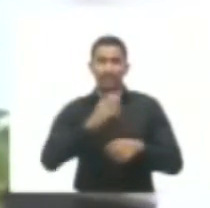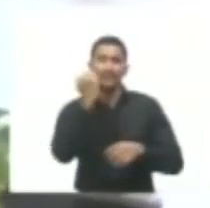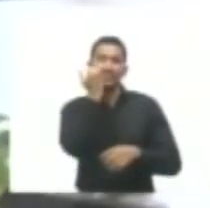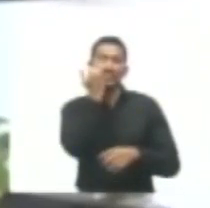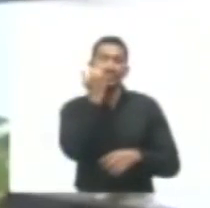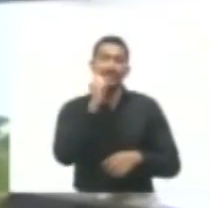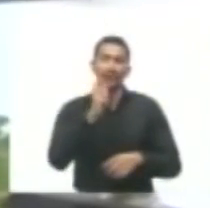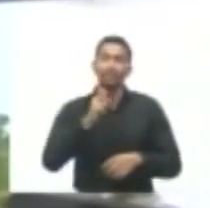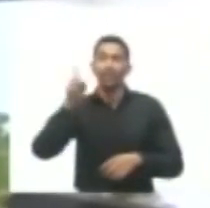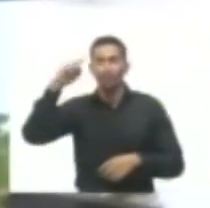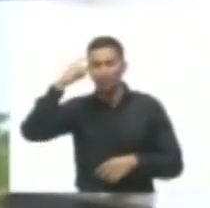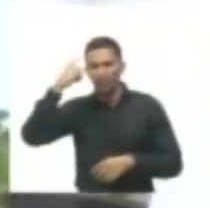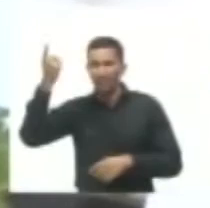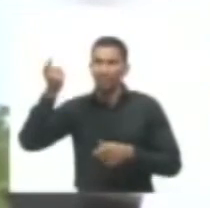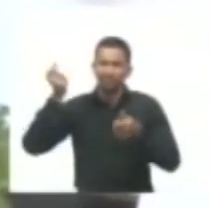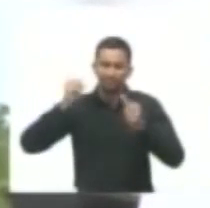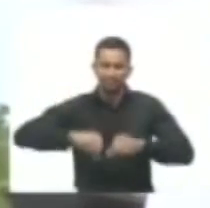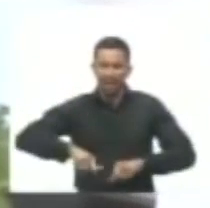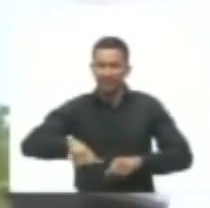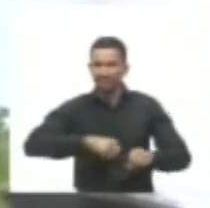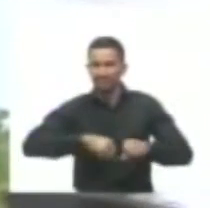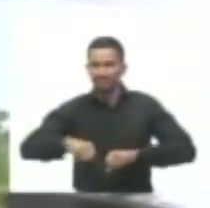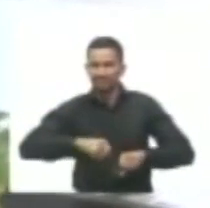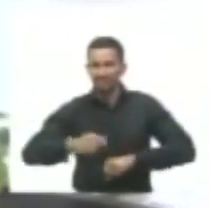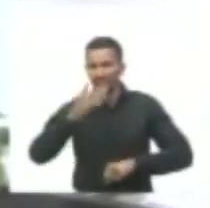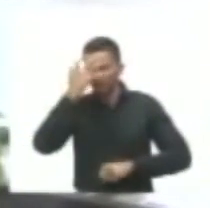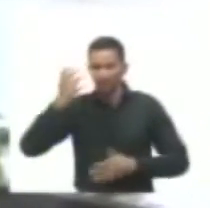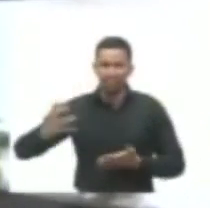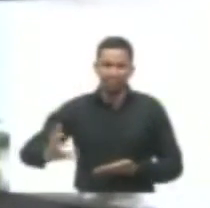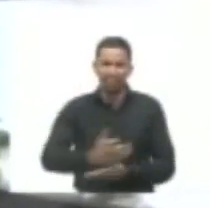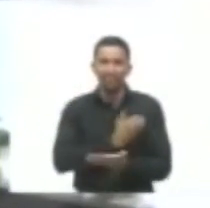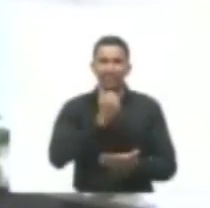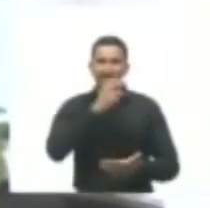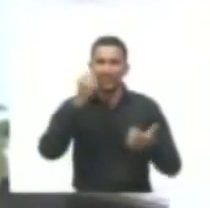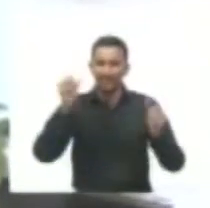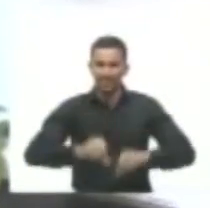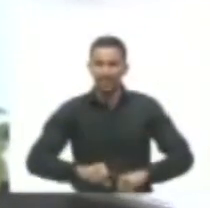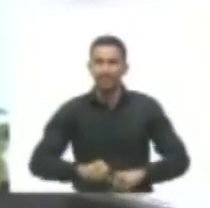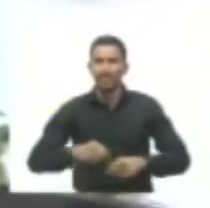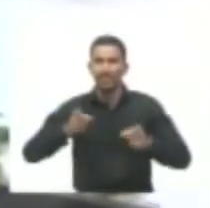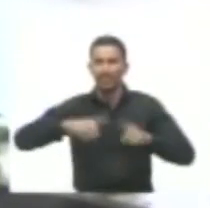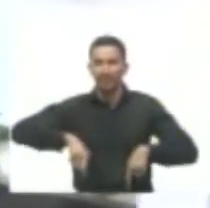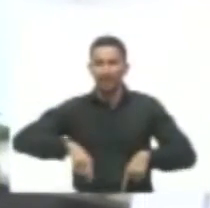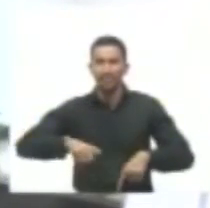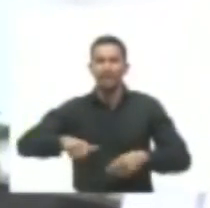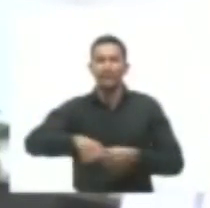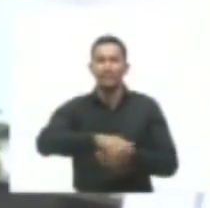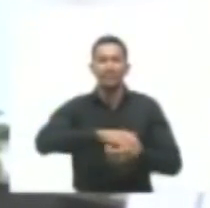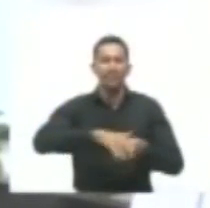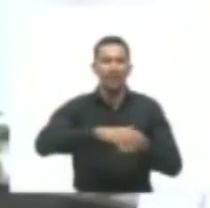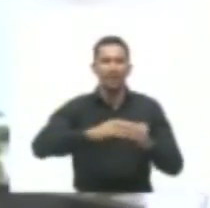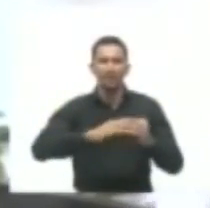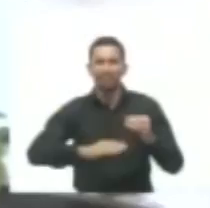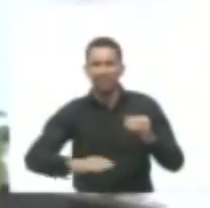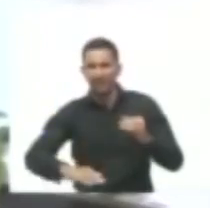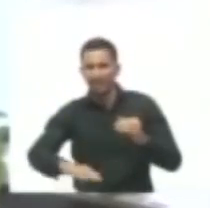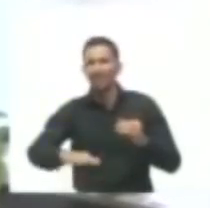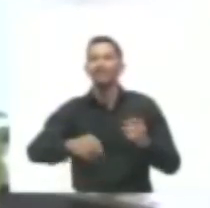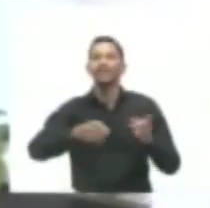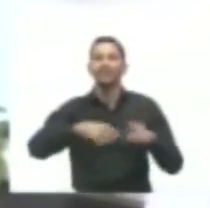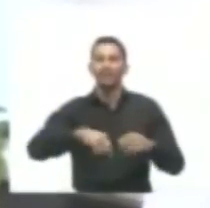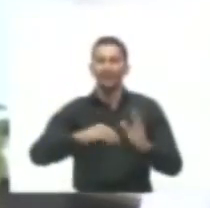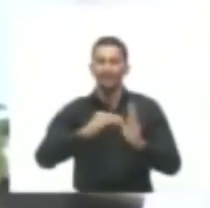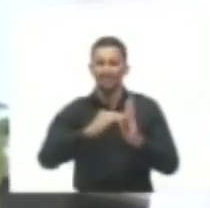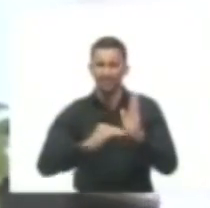reconozca la mala gestión que han tenido en materia de recaudos, especialmente con los barrios subnormales y con los